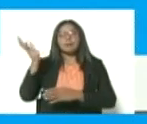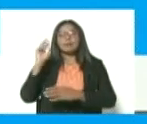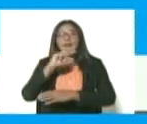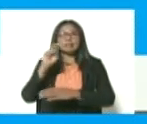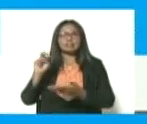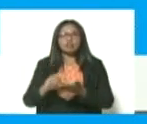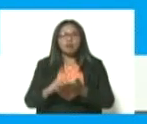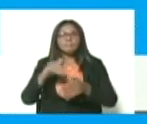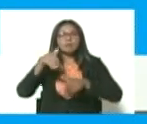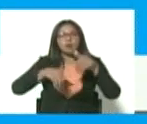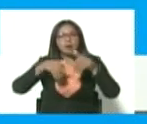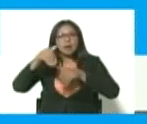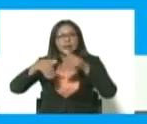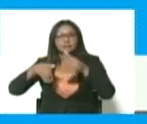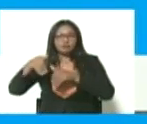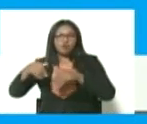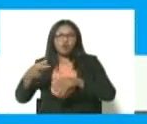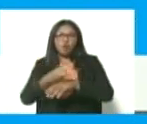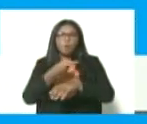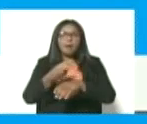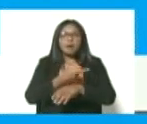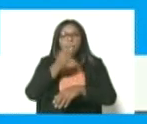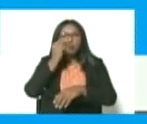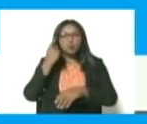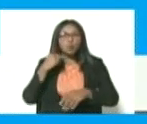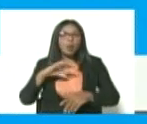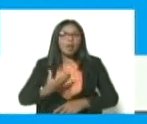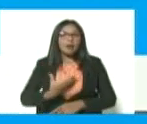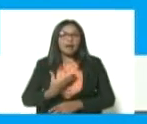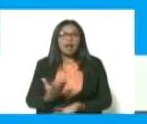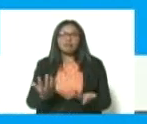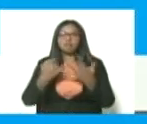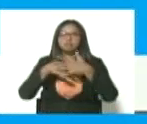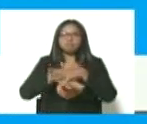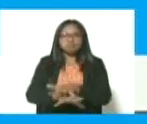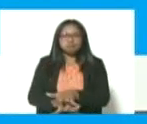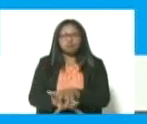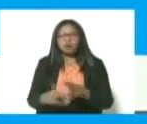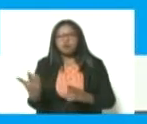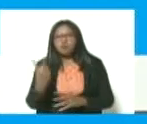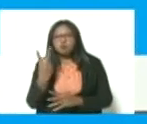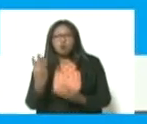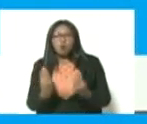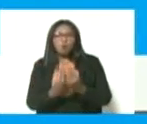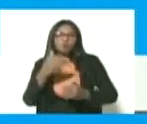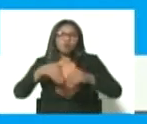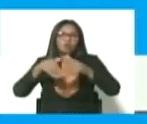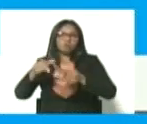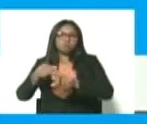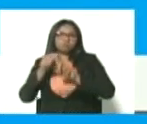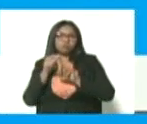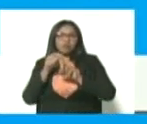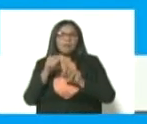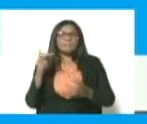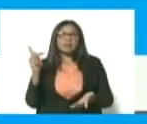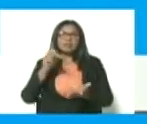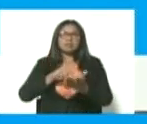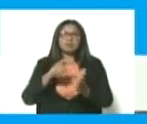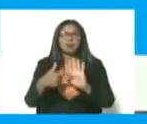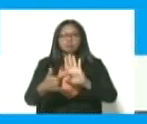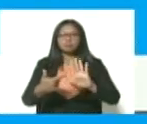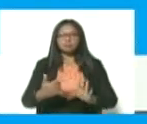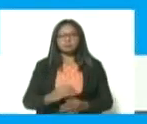para unas elecciones de gobernadores y alcaldes inclusivas, incluyentes, participativas, protagónicas.